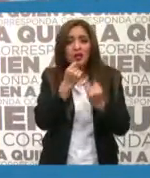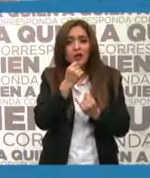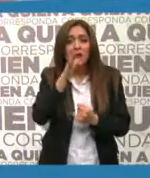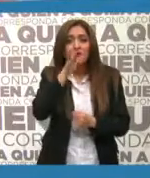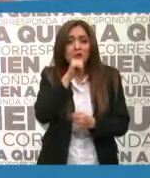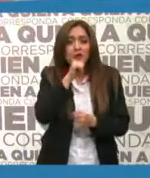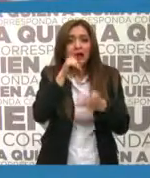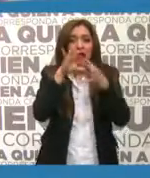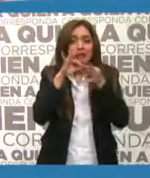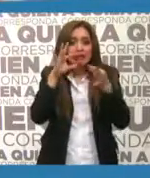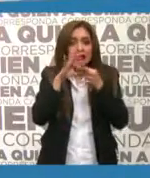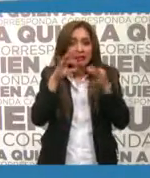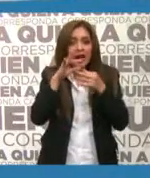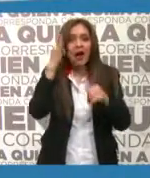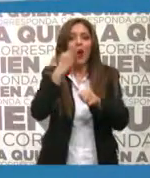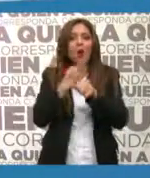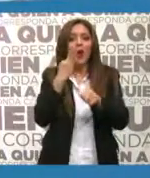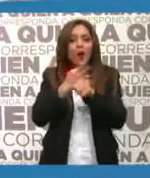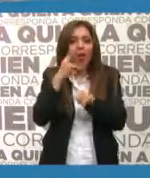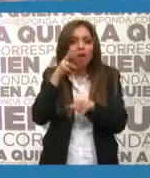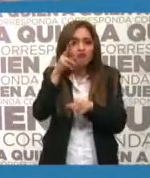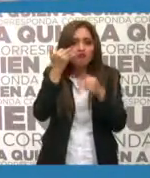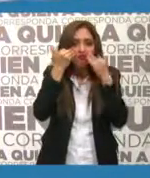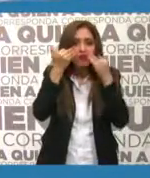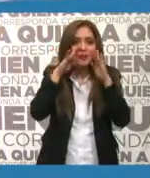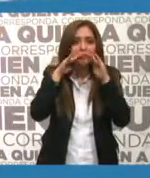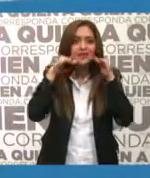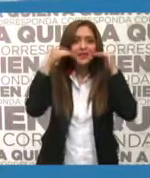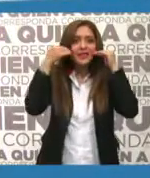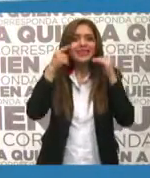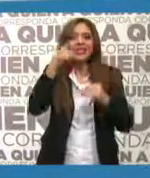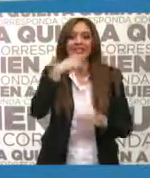sentir, supieron decir con sonrisas lo que el corazón agradecía.